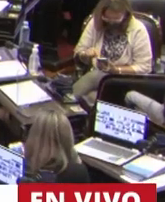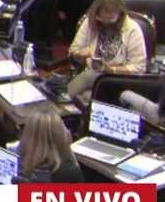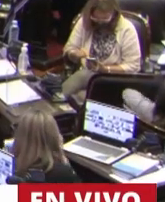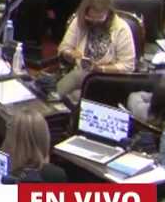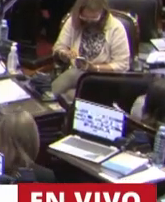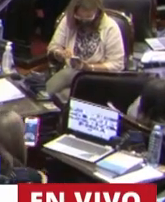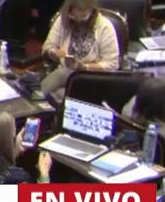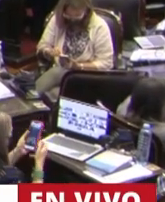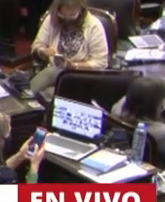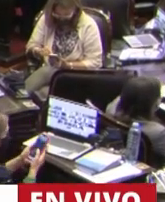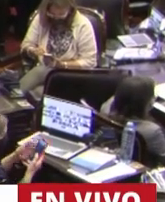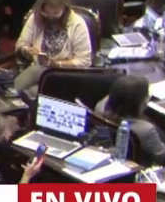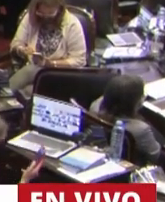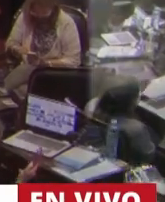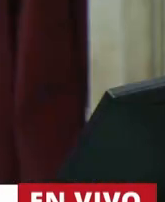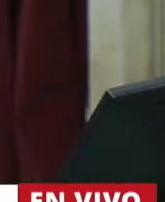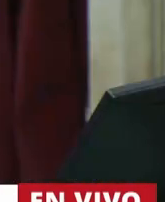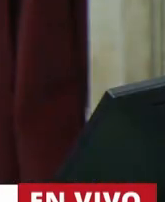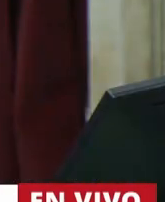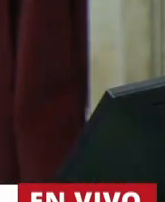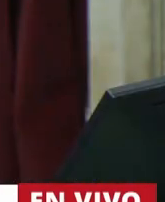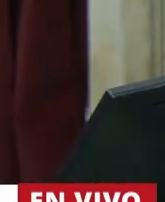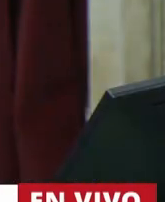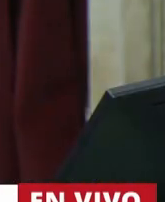me pide la palabra de diputada camaño